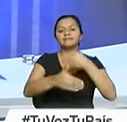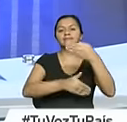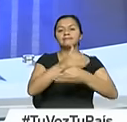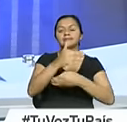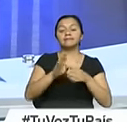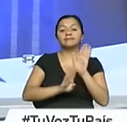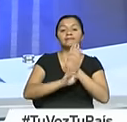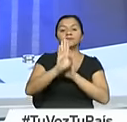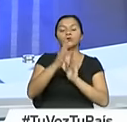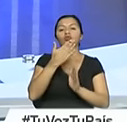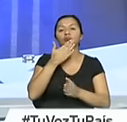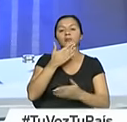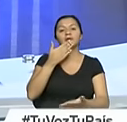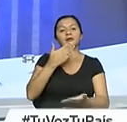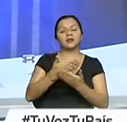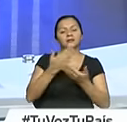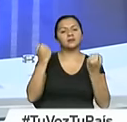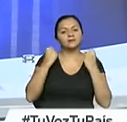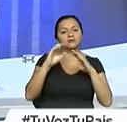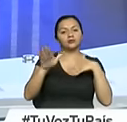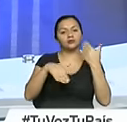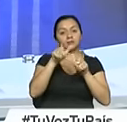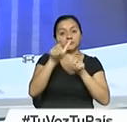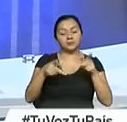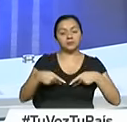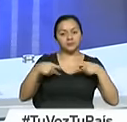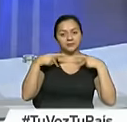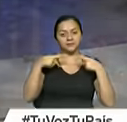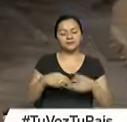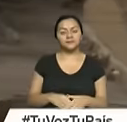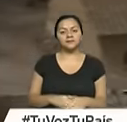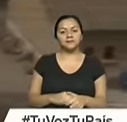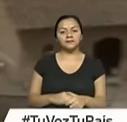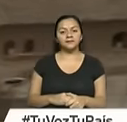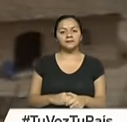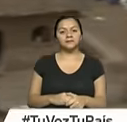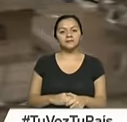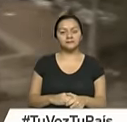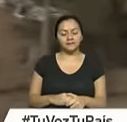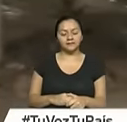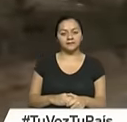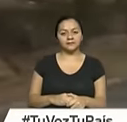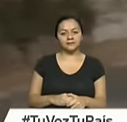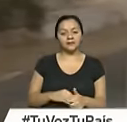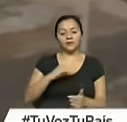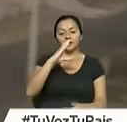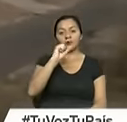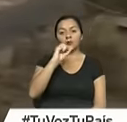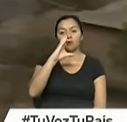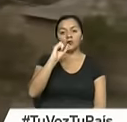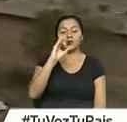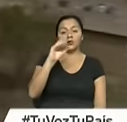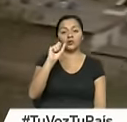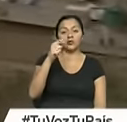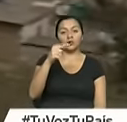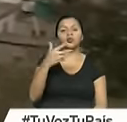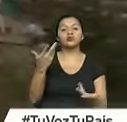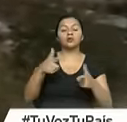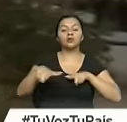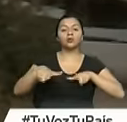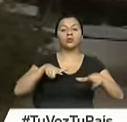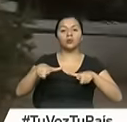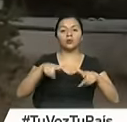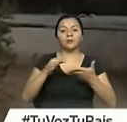se ha desarrollado gracias al esfuerzo de sus habitantes. San José de Cocotoc se encuentra ubicado entre